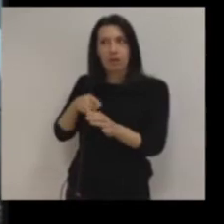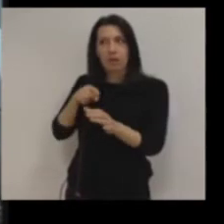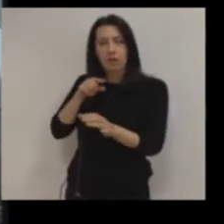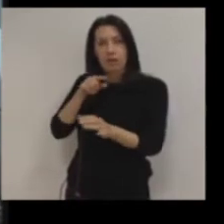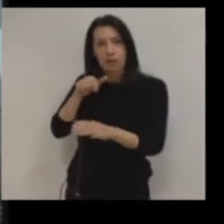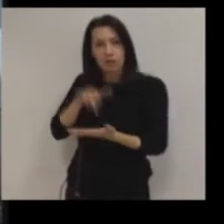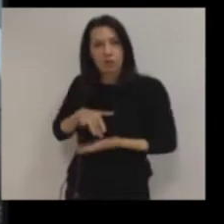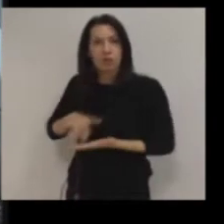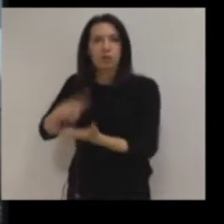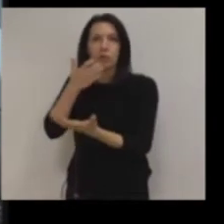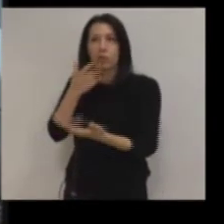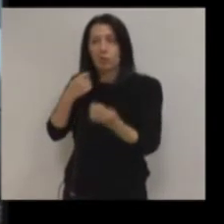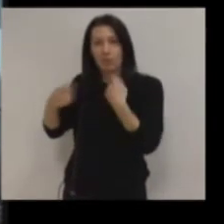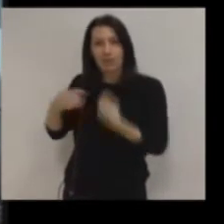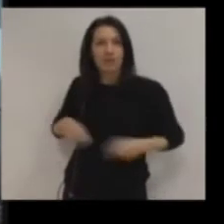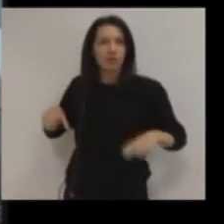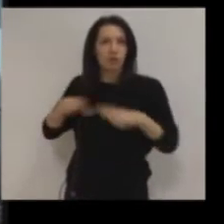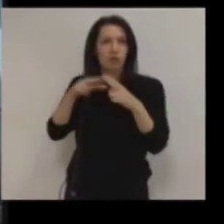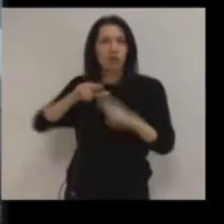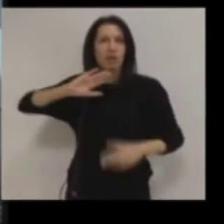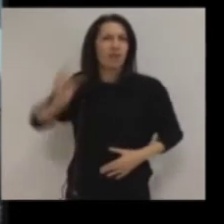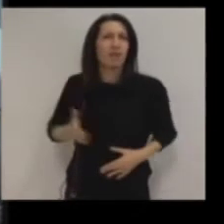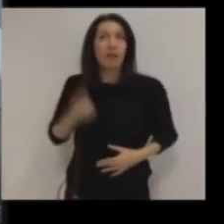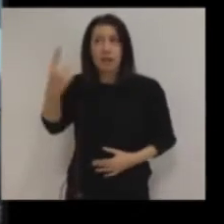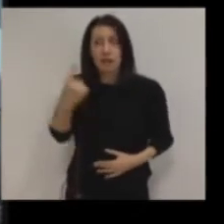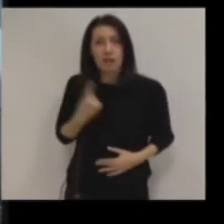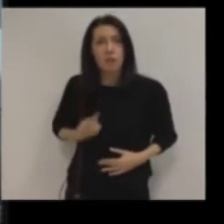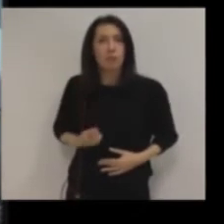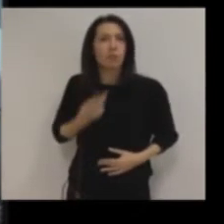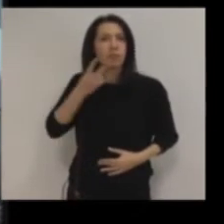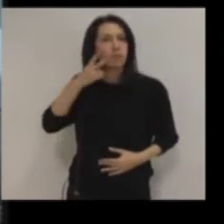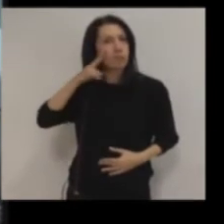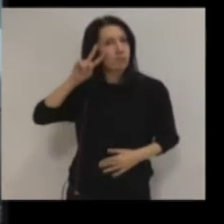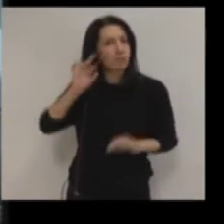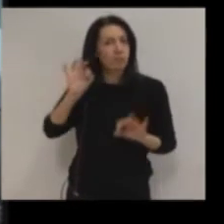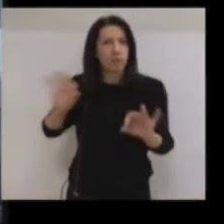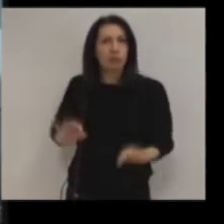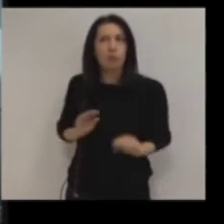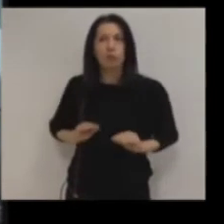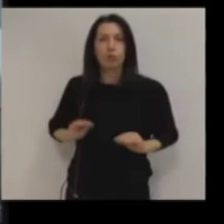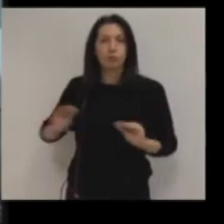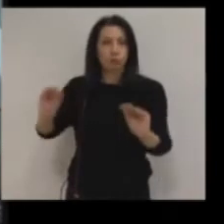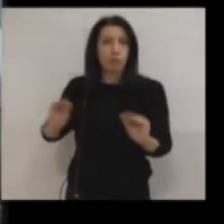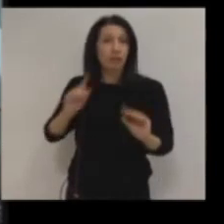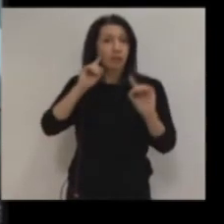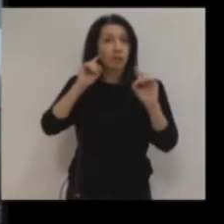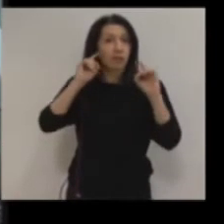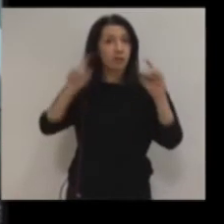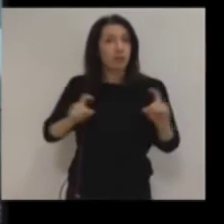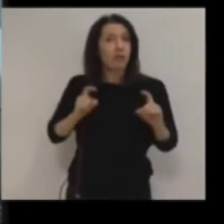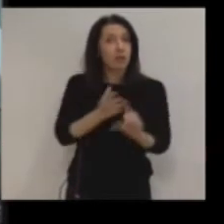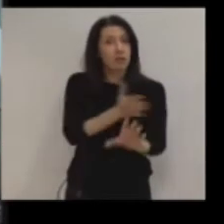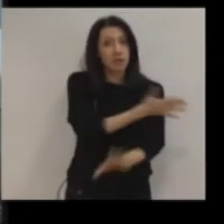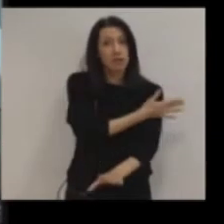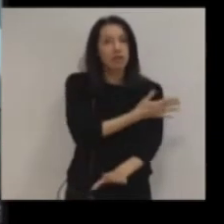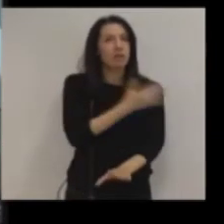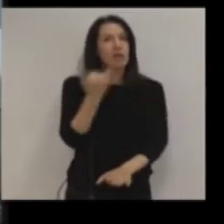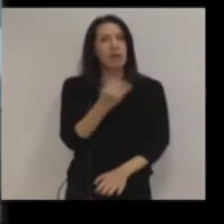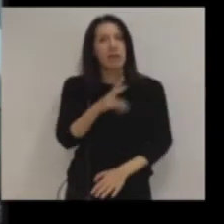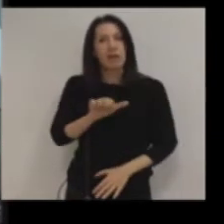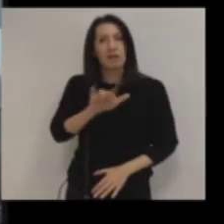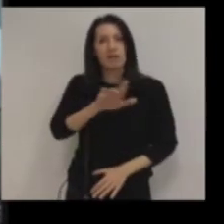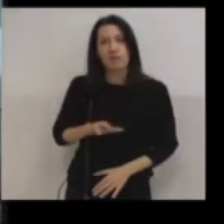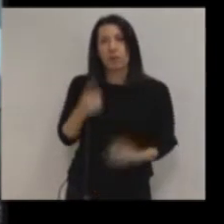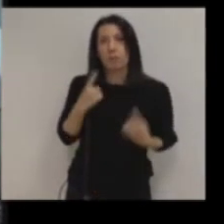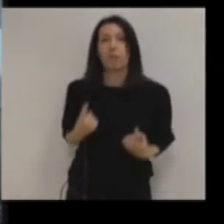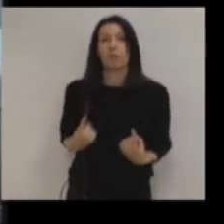lo penal, cada uno tiene sus especialidades. Hemos intentado, fue Javier pionero en esta materia cuando